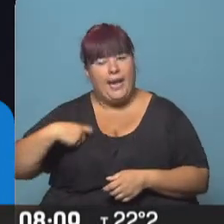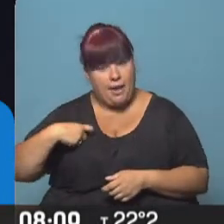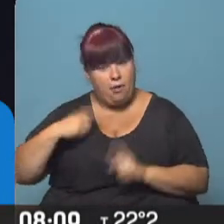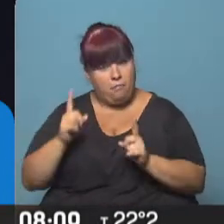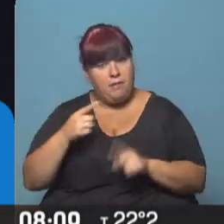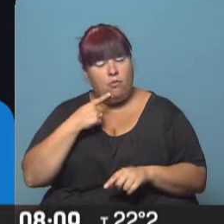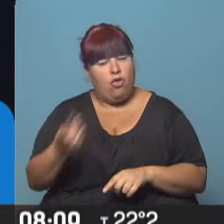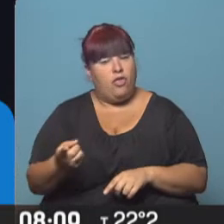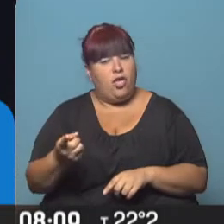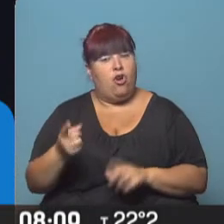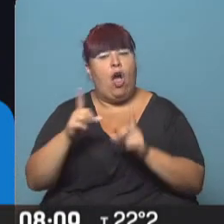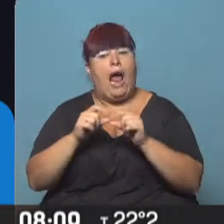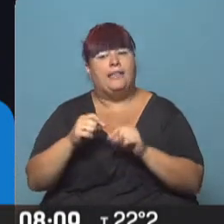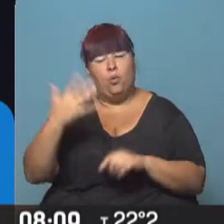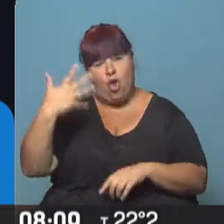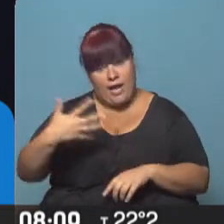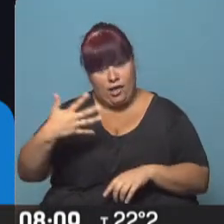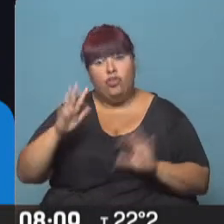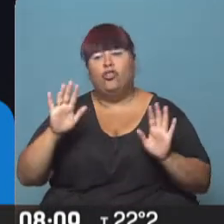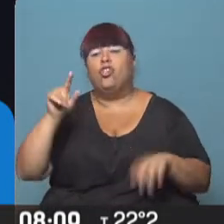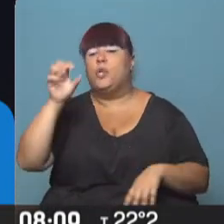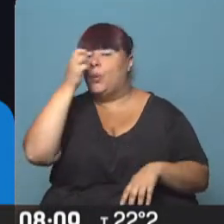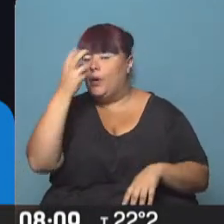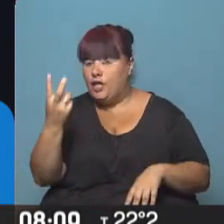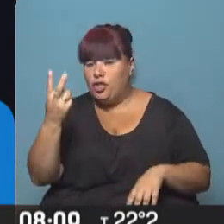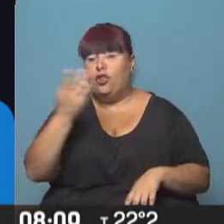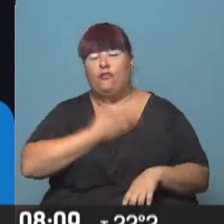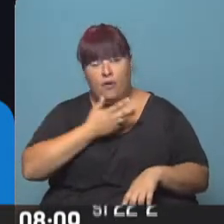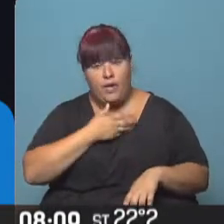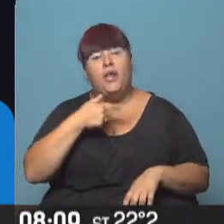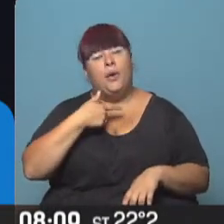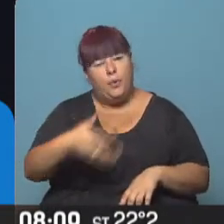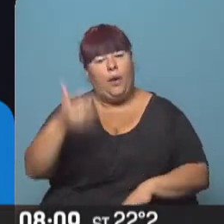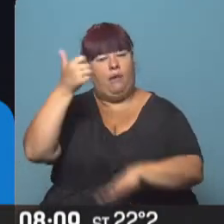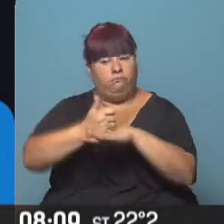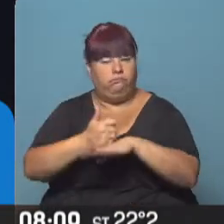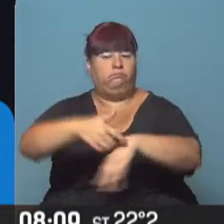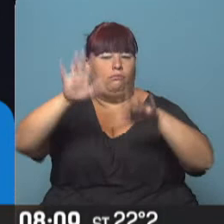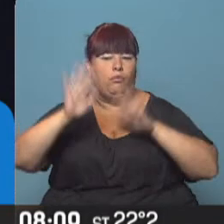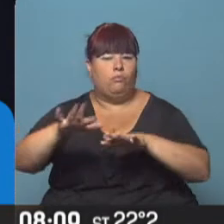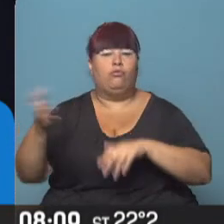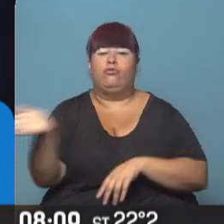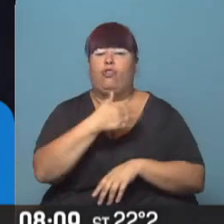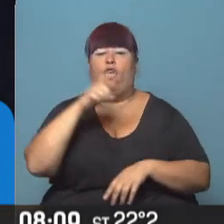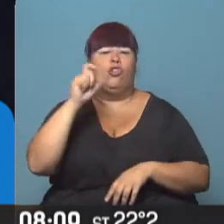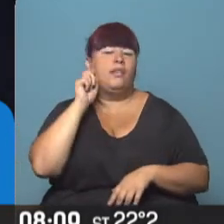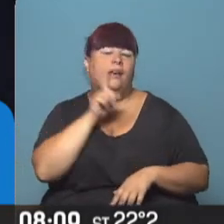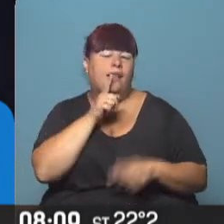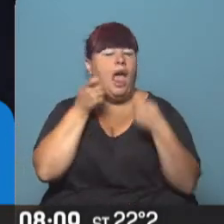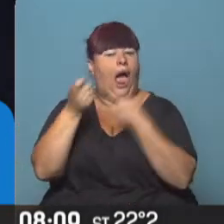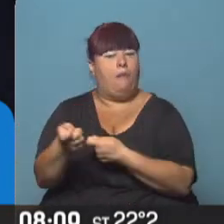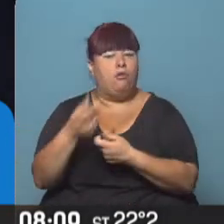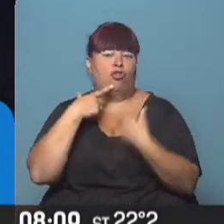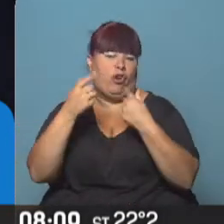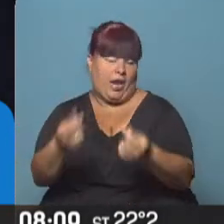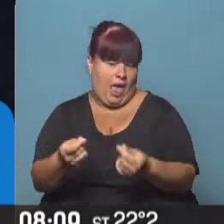cual dice el artículo 5, por lo tanto, el día 22 estaremos presentes todas las organizaciones de la CGT apoyando los